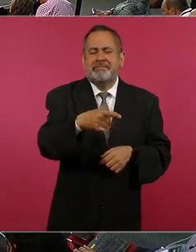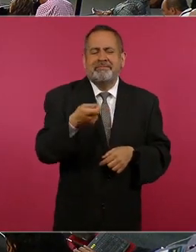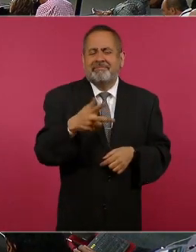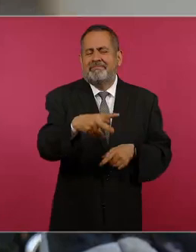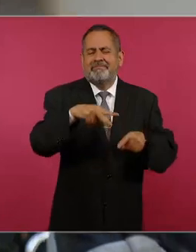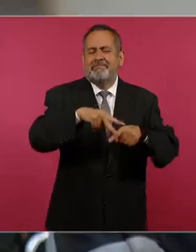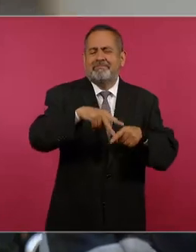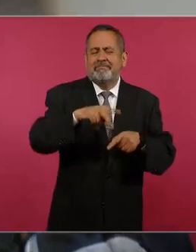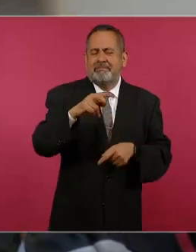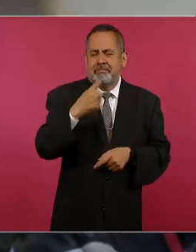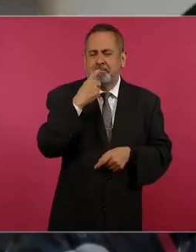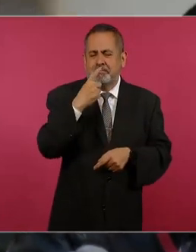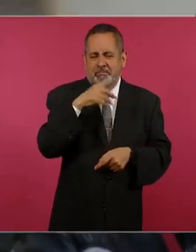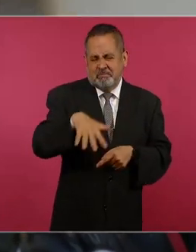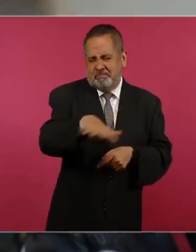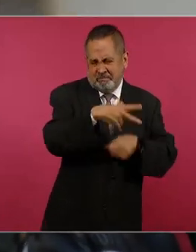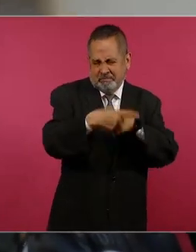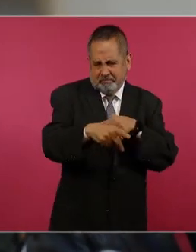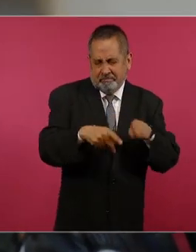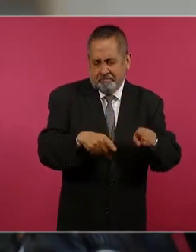que se llamaba de la zona.